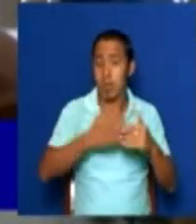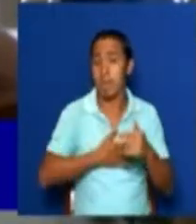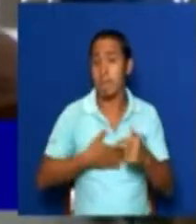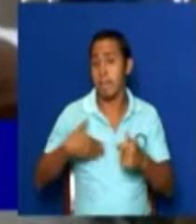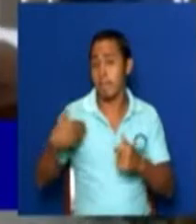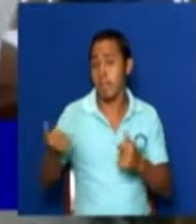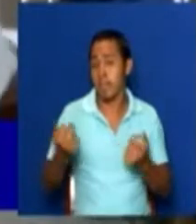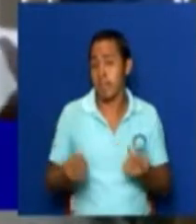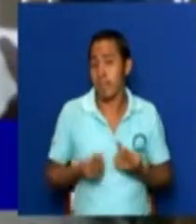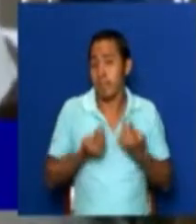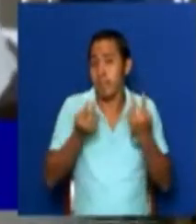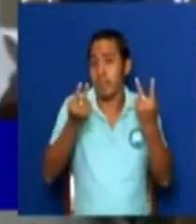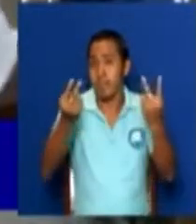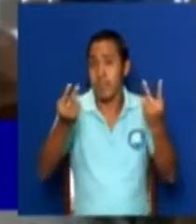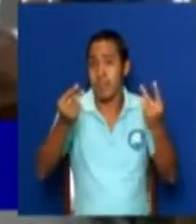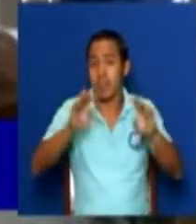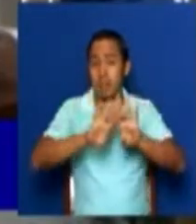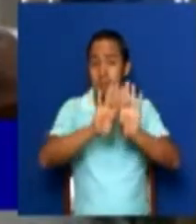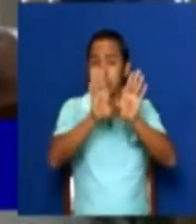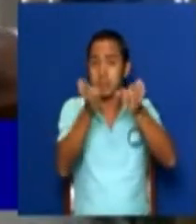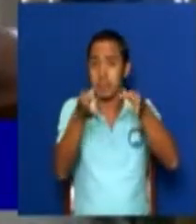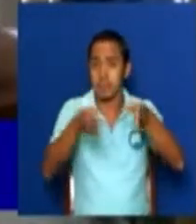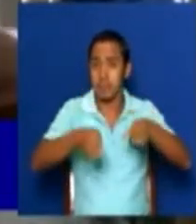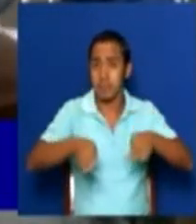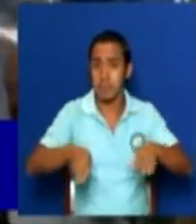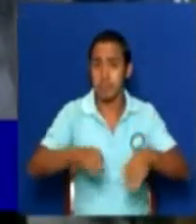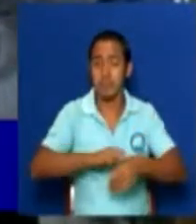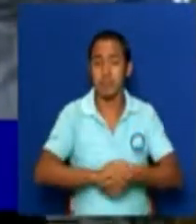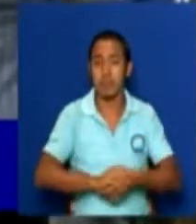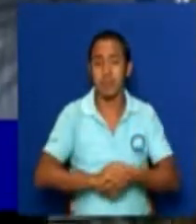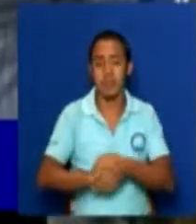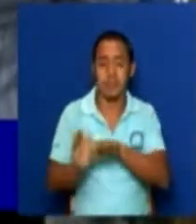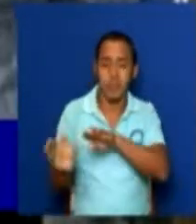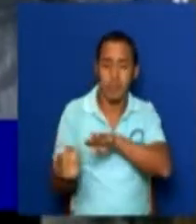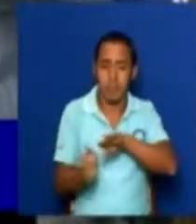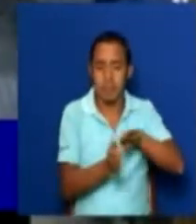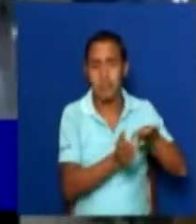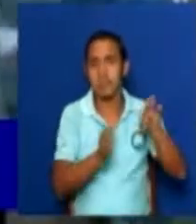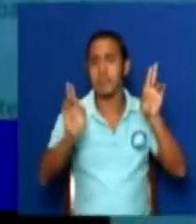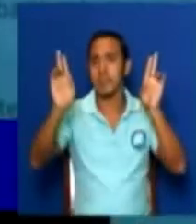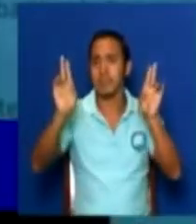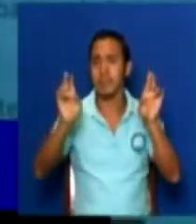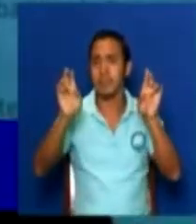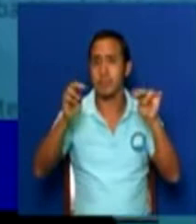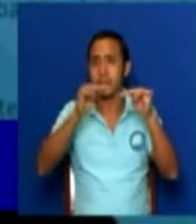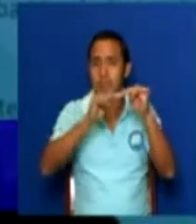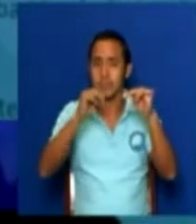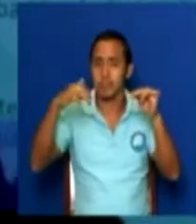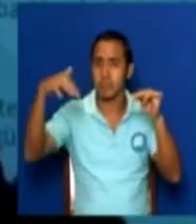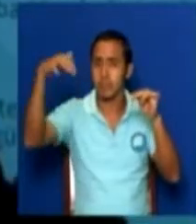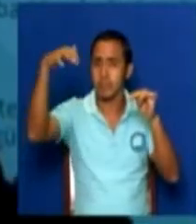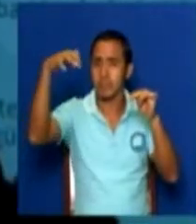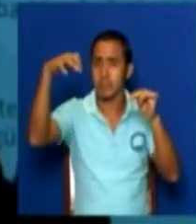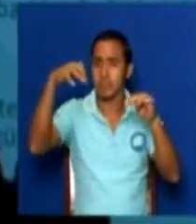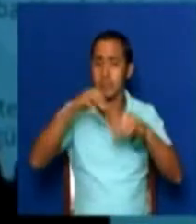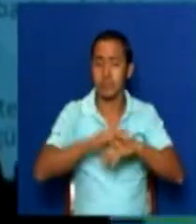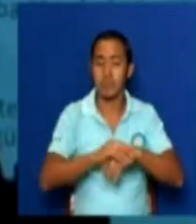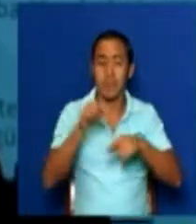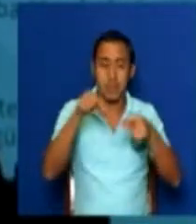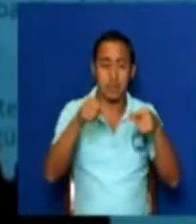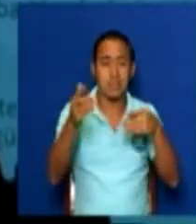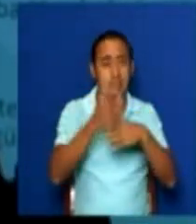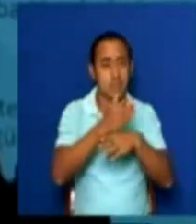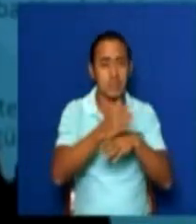vida de las mujeres. El tema de la energía eléctrica, llevarla a las